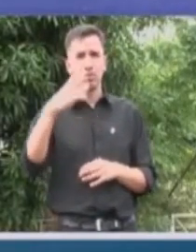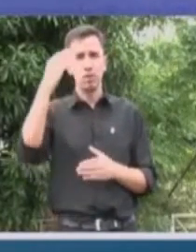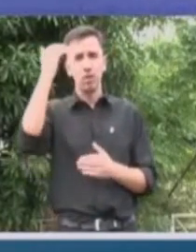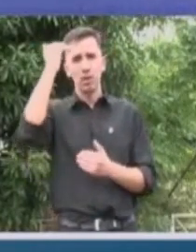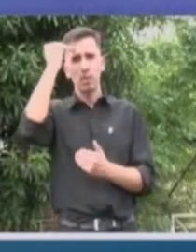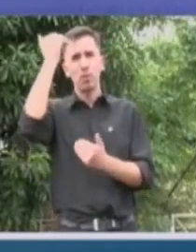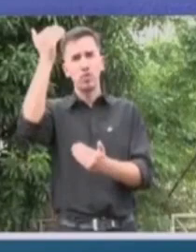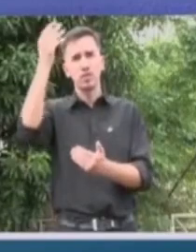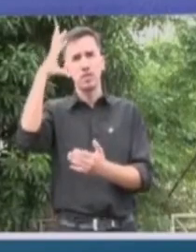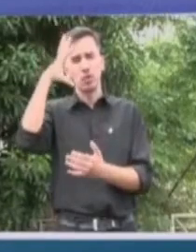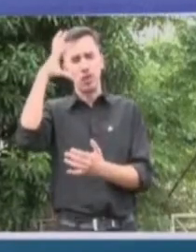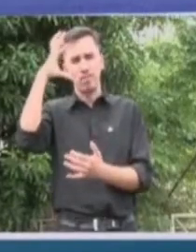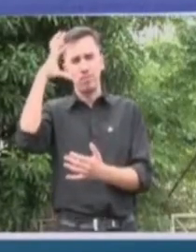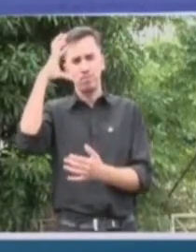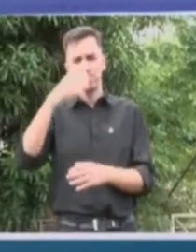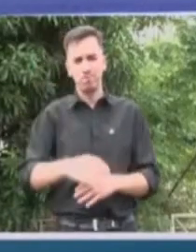conmemoramos, recordamos,